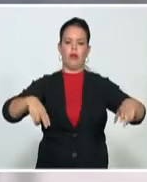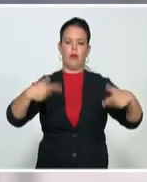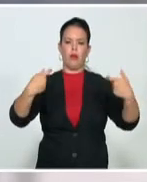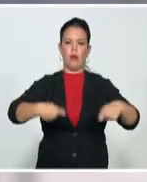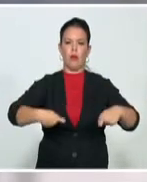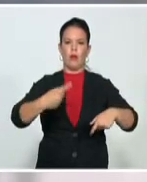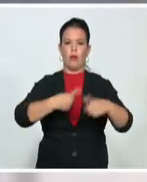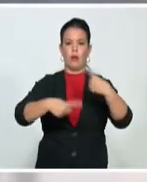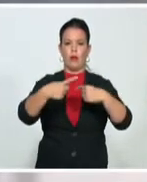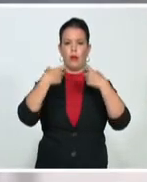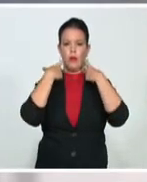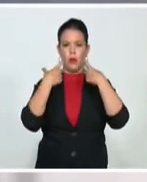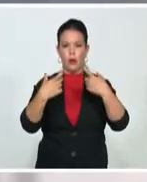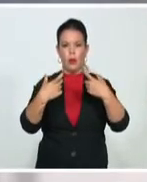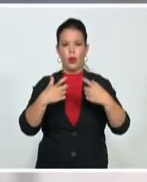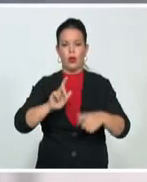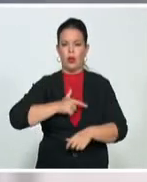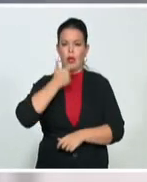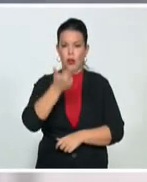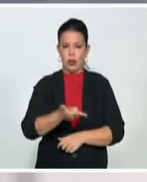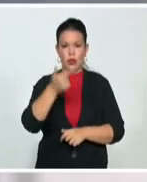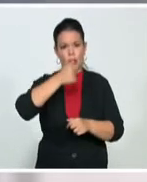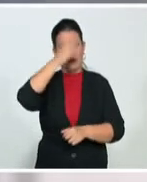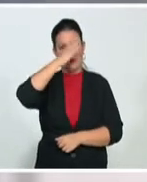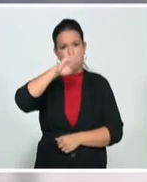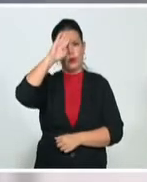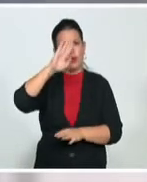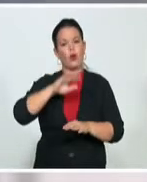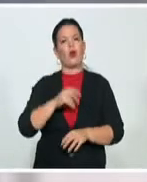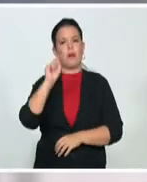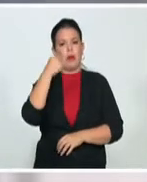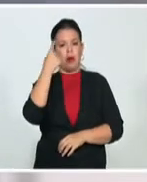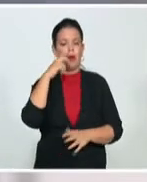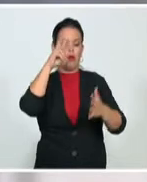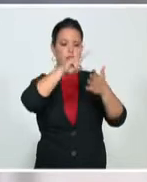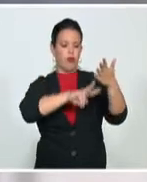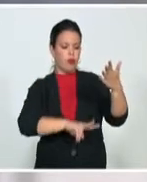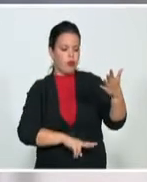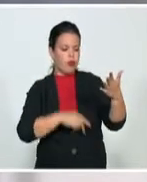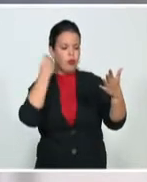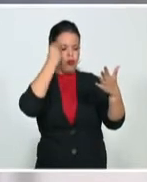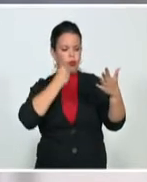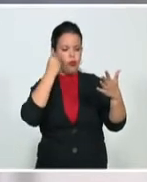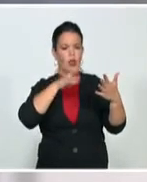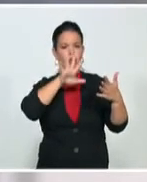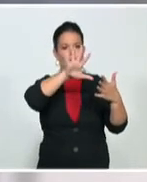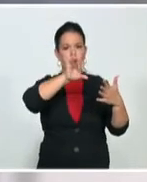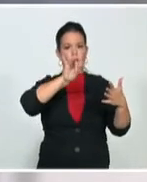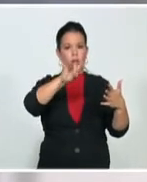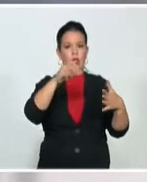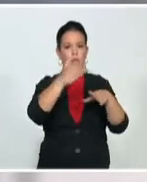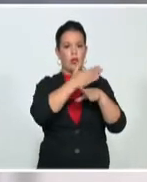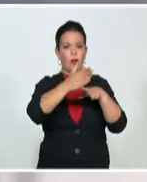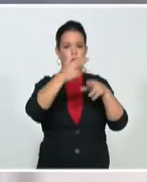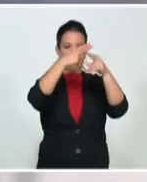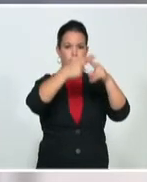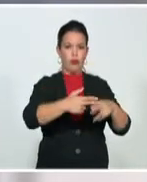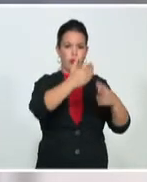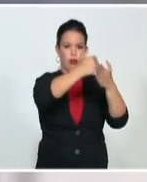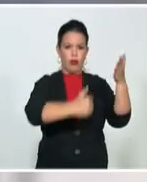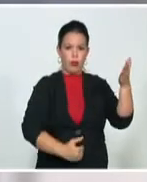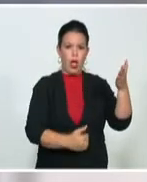del panorama escénico de la isla, luego de evaluar las propuestas recibidas de 57 instituciones y personalidades de nuestra cultura,